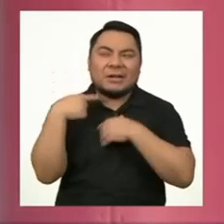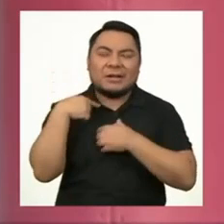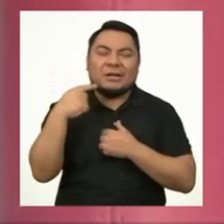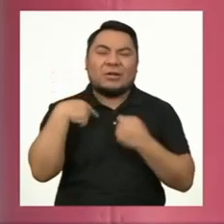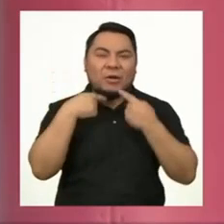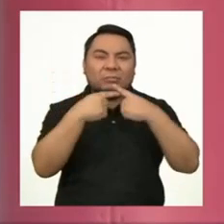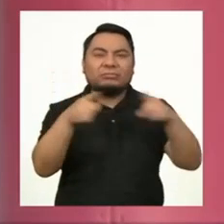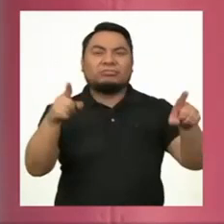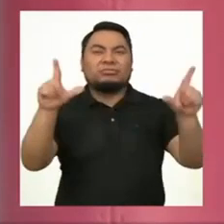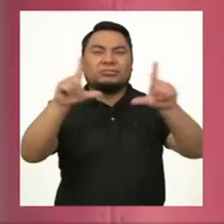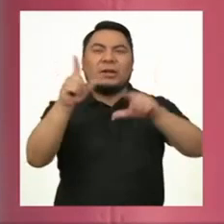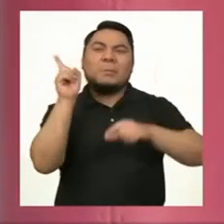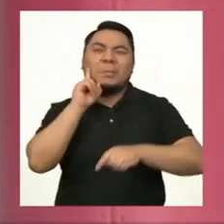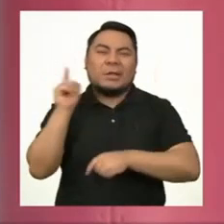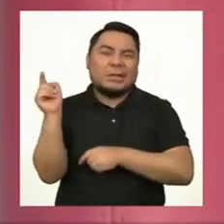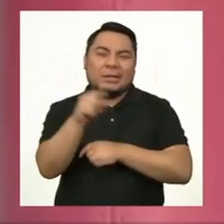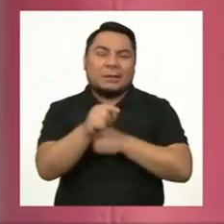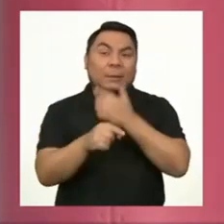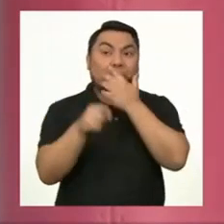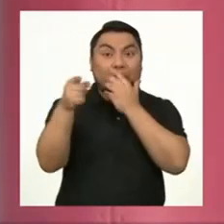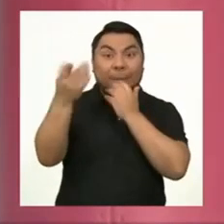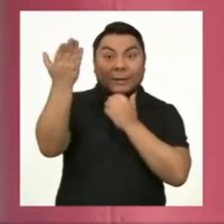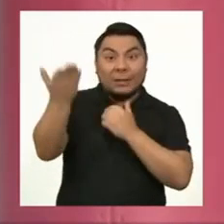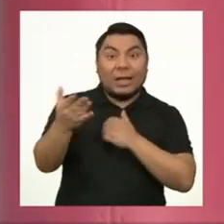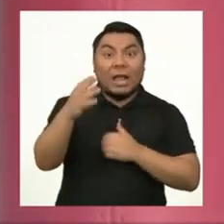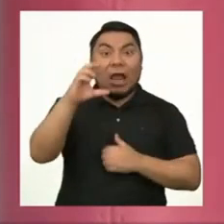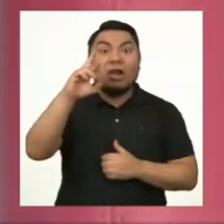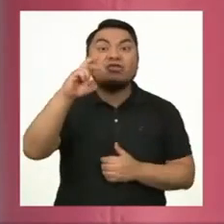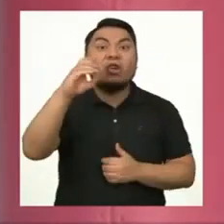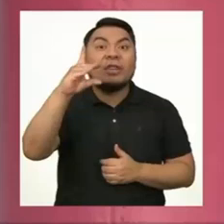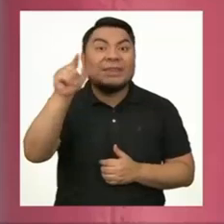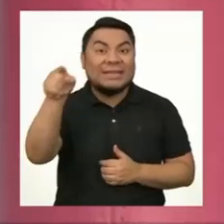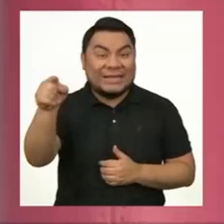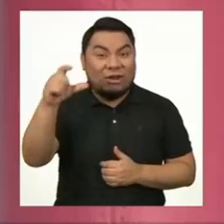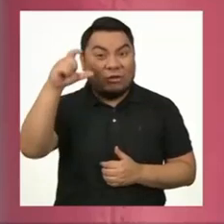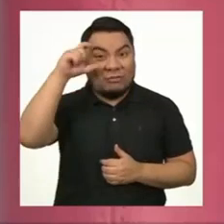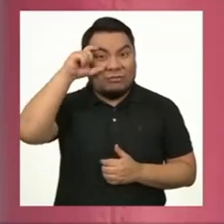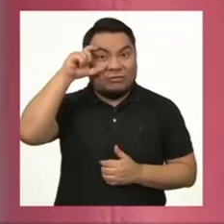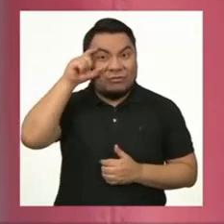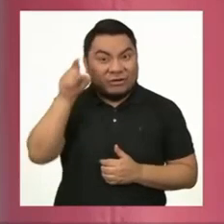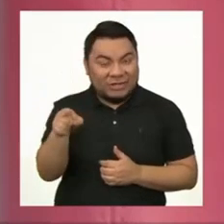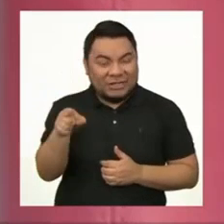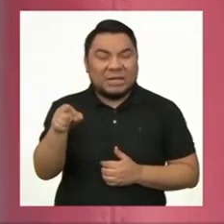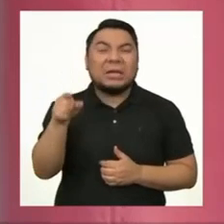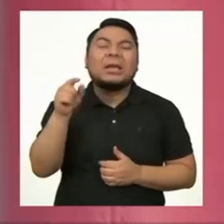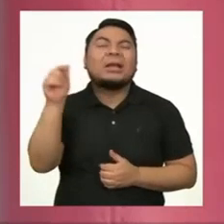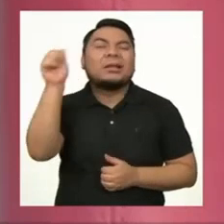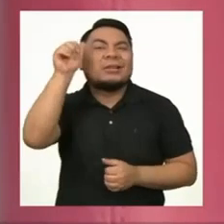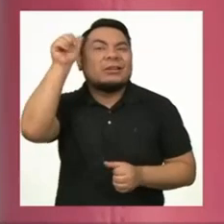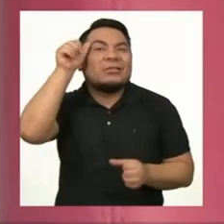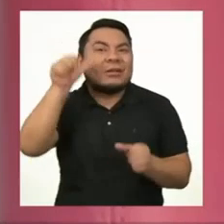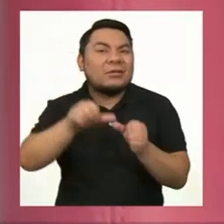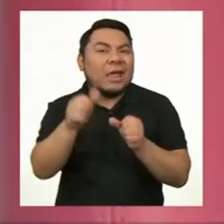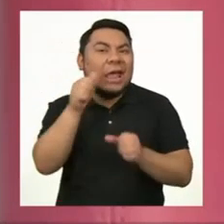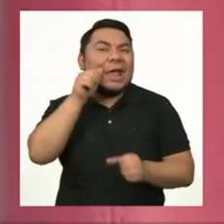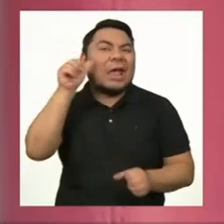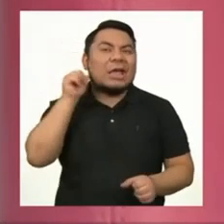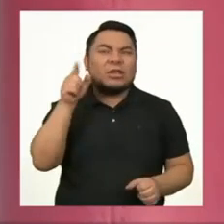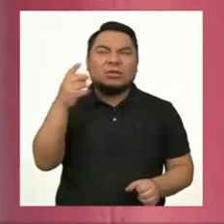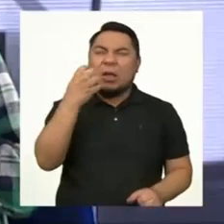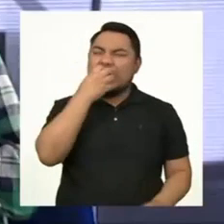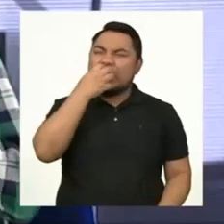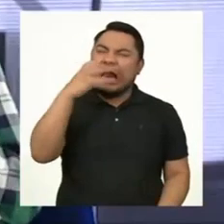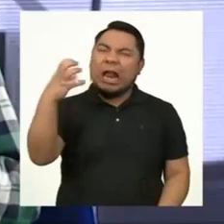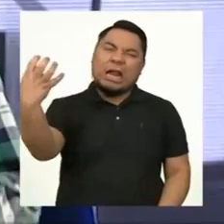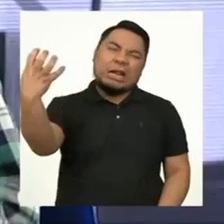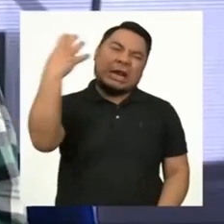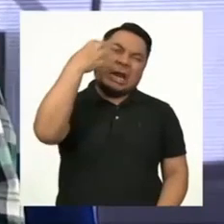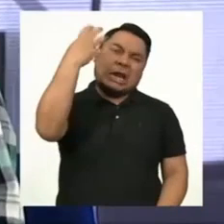televisión nacional. Rodrigo, ¿no recuerdas que ayer me gritaste?